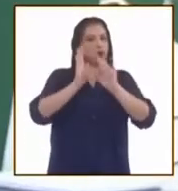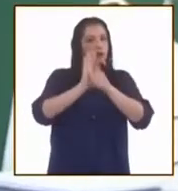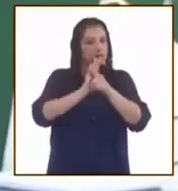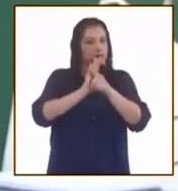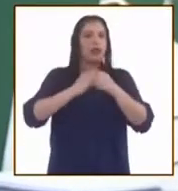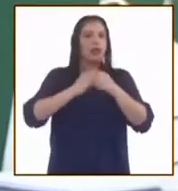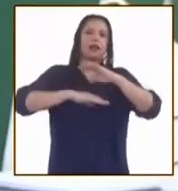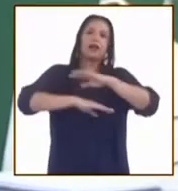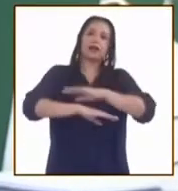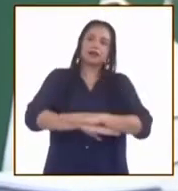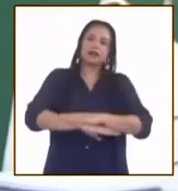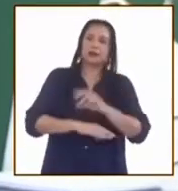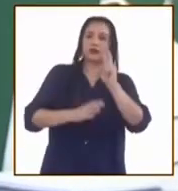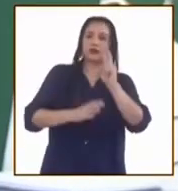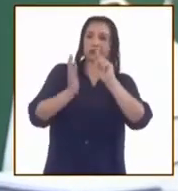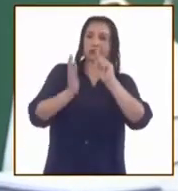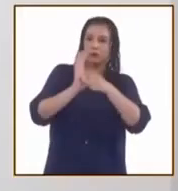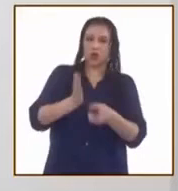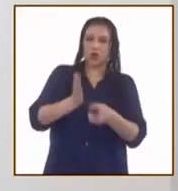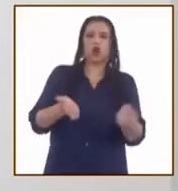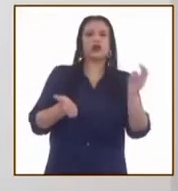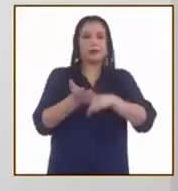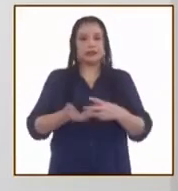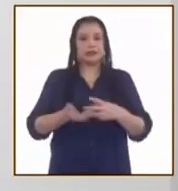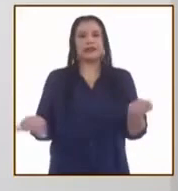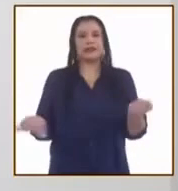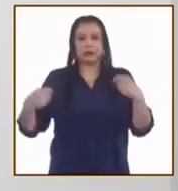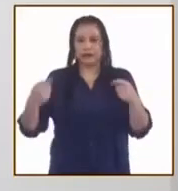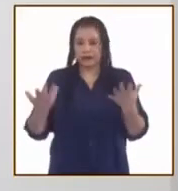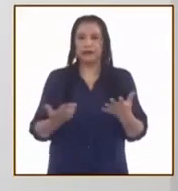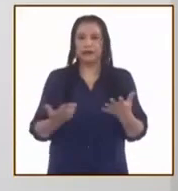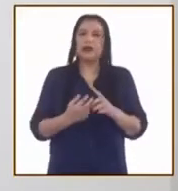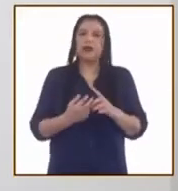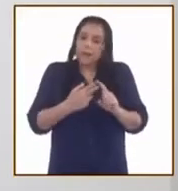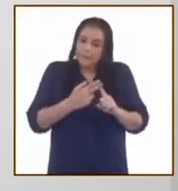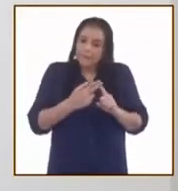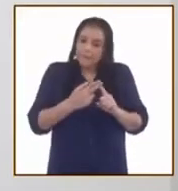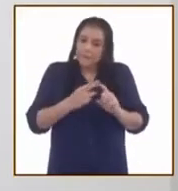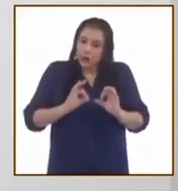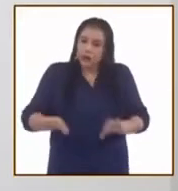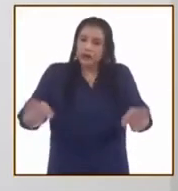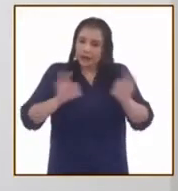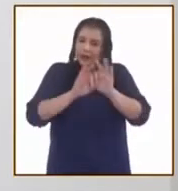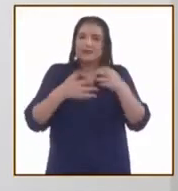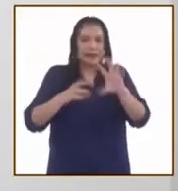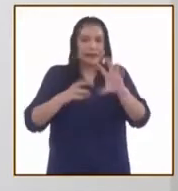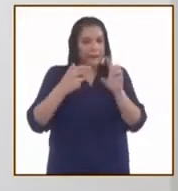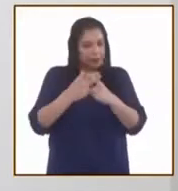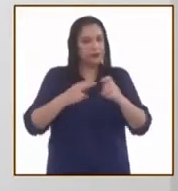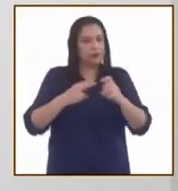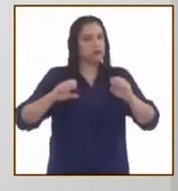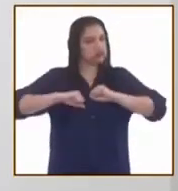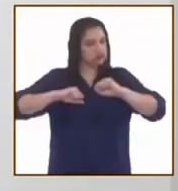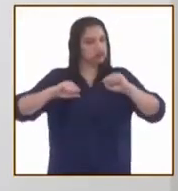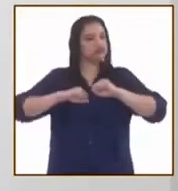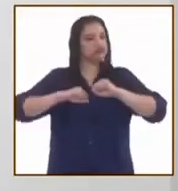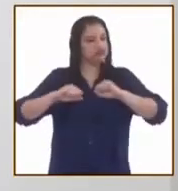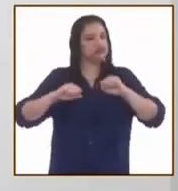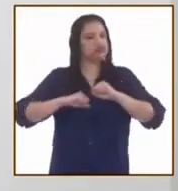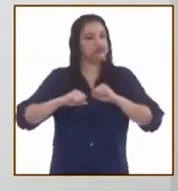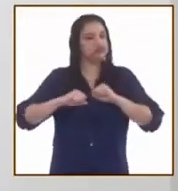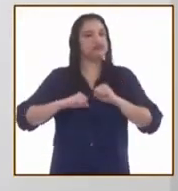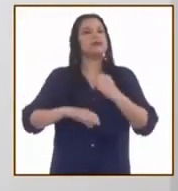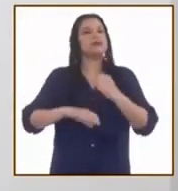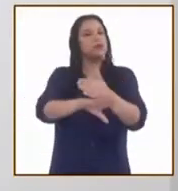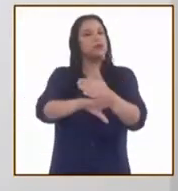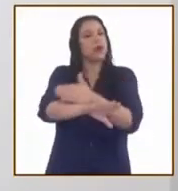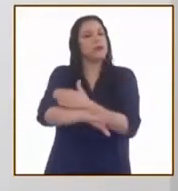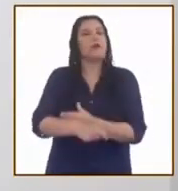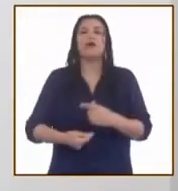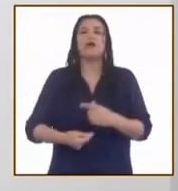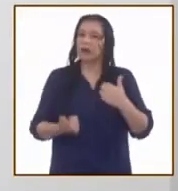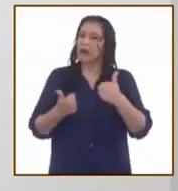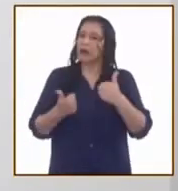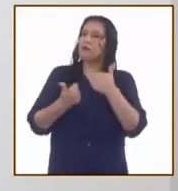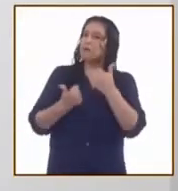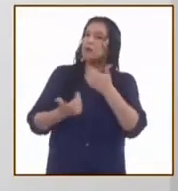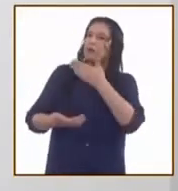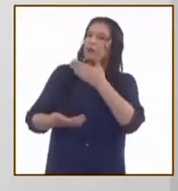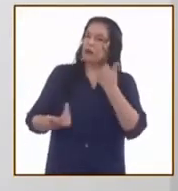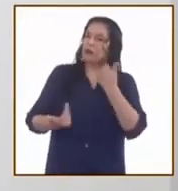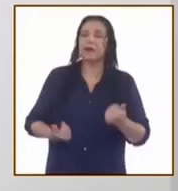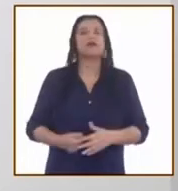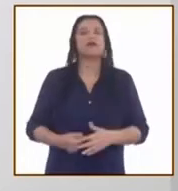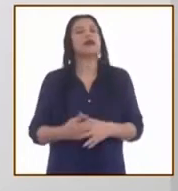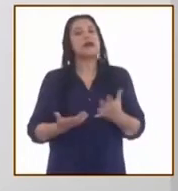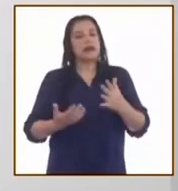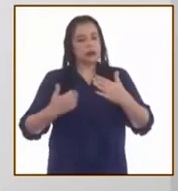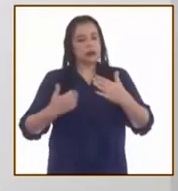2 minutos cada vez que empezaba nuevamente a saltar. Lo importante es que ya empezamos a realizar ejercicios y así poco a poco mejoraremos